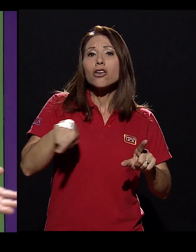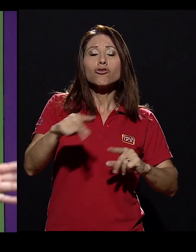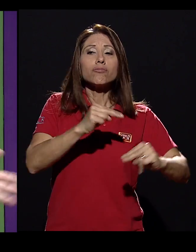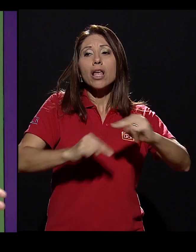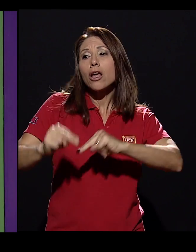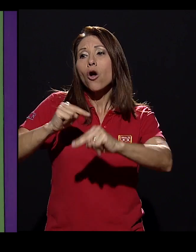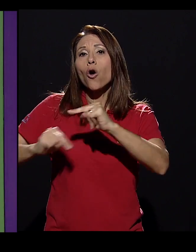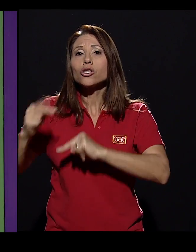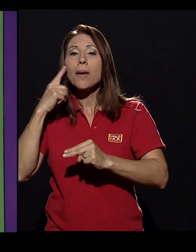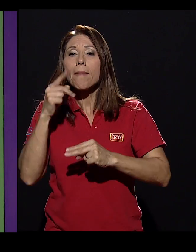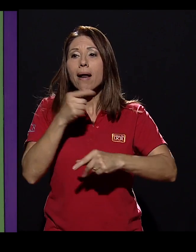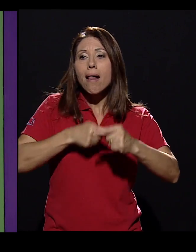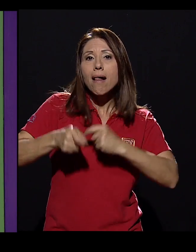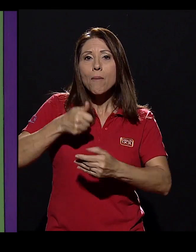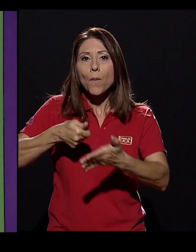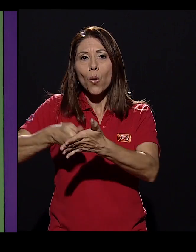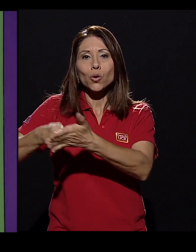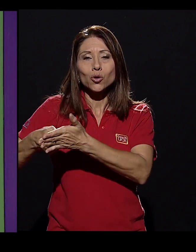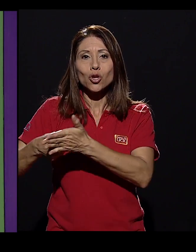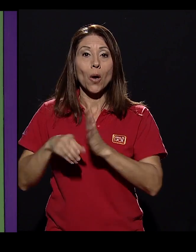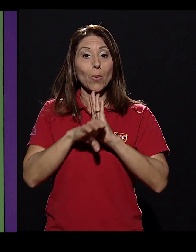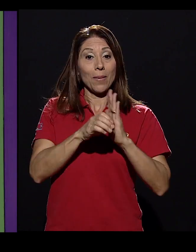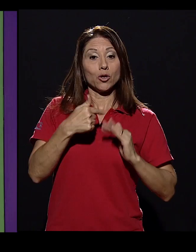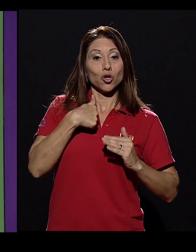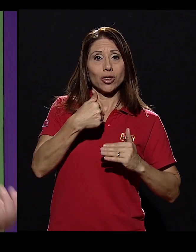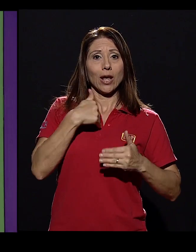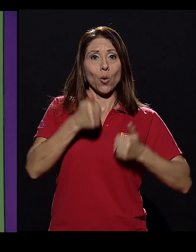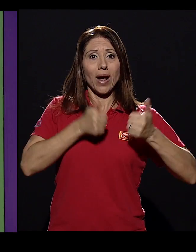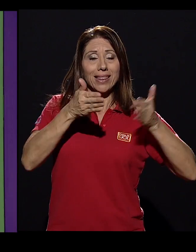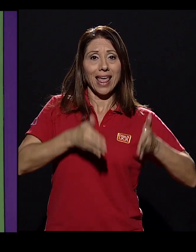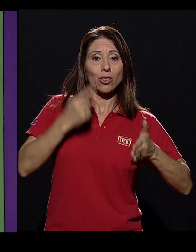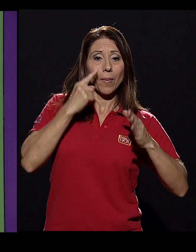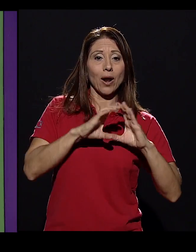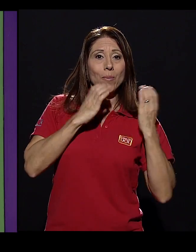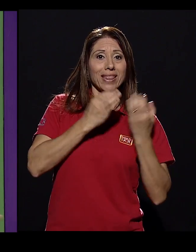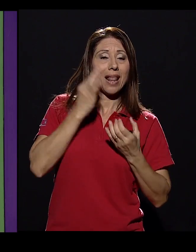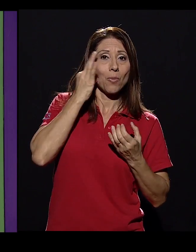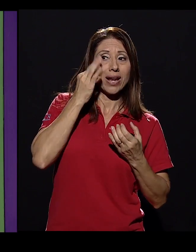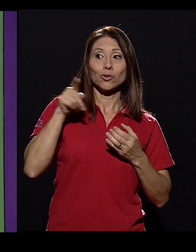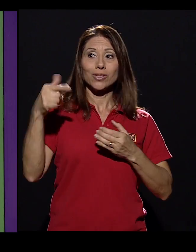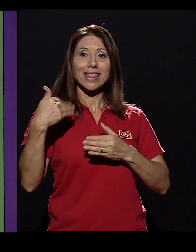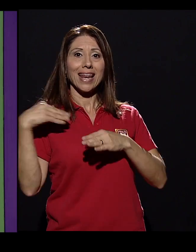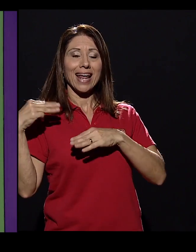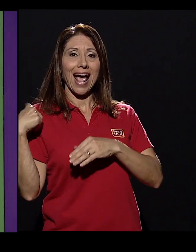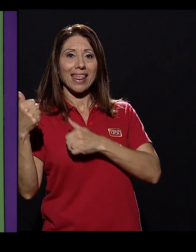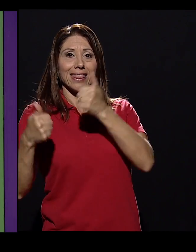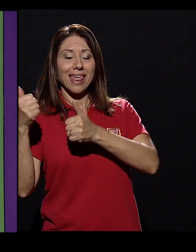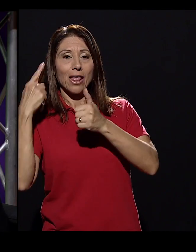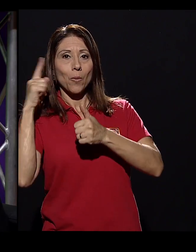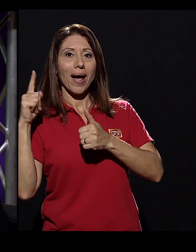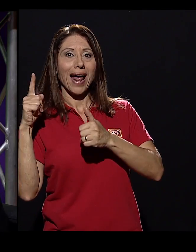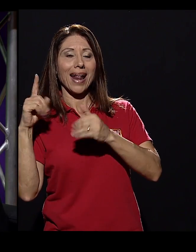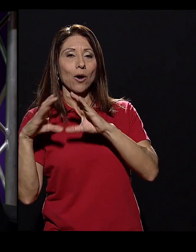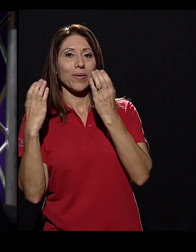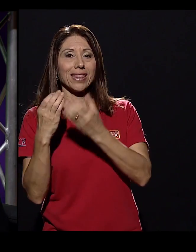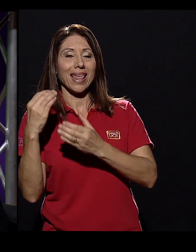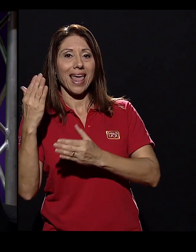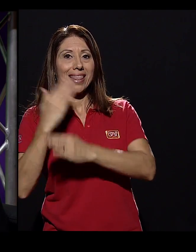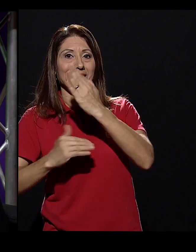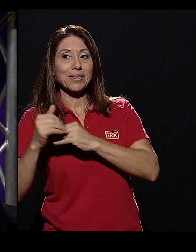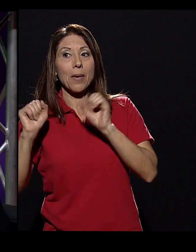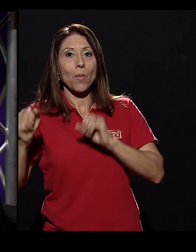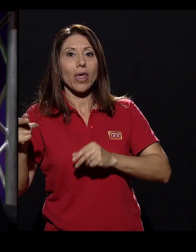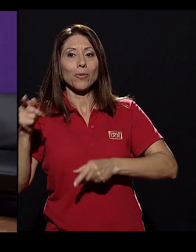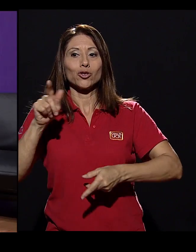las diferentes candidaturas. Entonces, si yo tengo un candidato al Comité de las Mujeres y vos tenés una de discapacidad, podemos intercambiar votos. Y en el intercambio